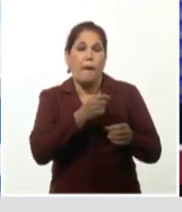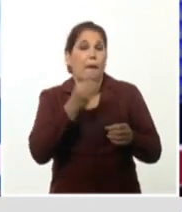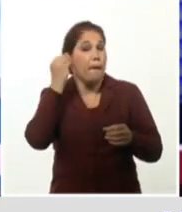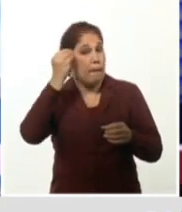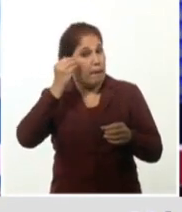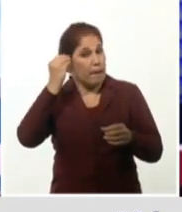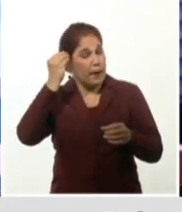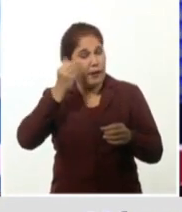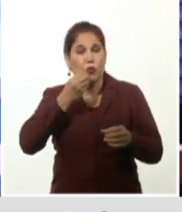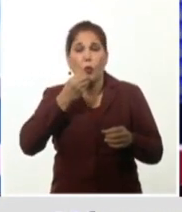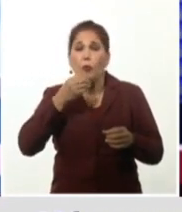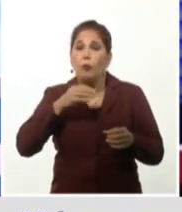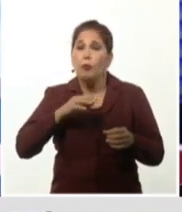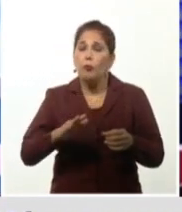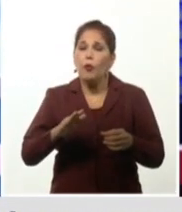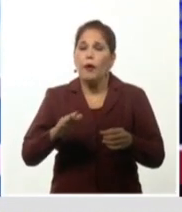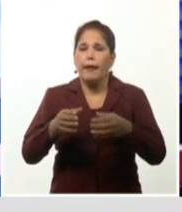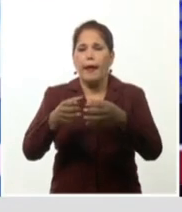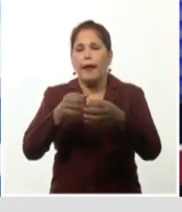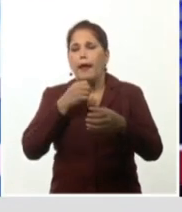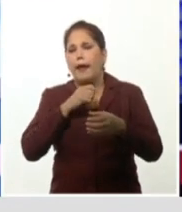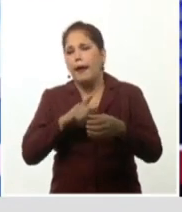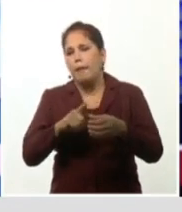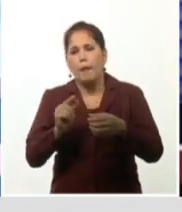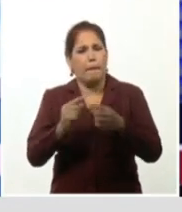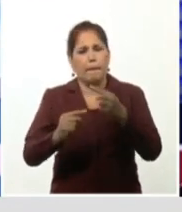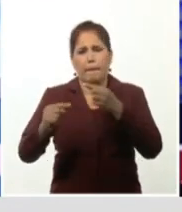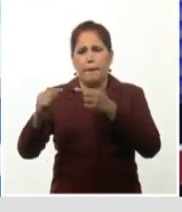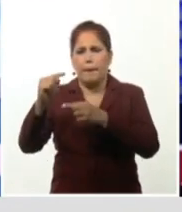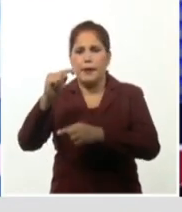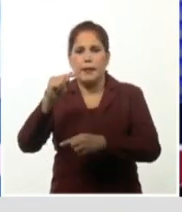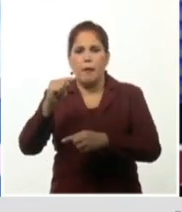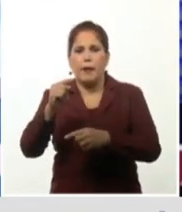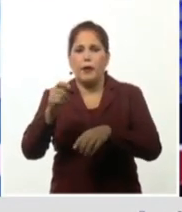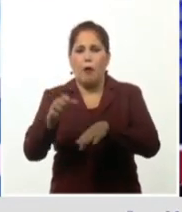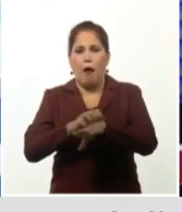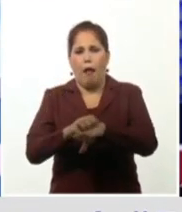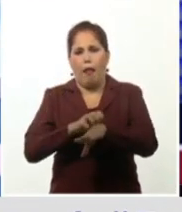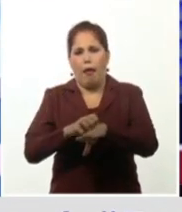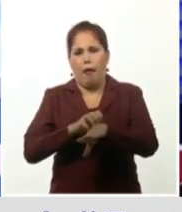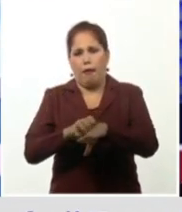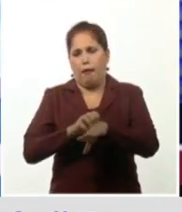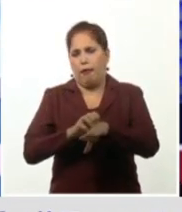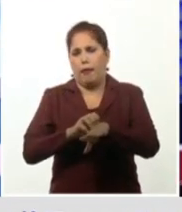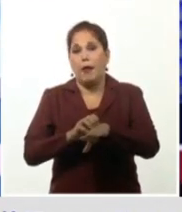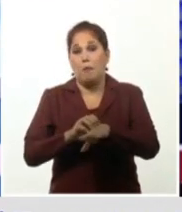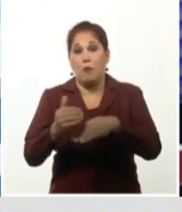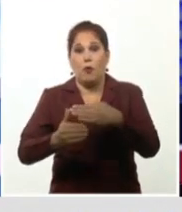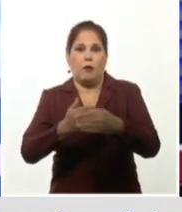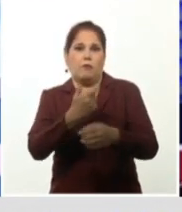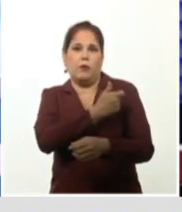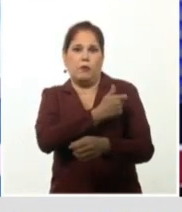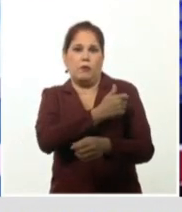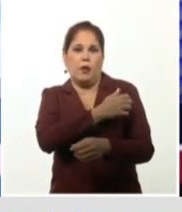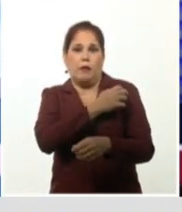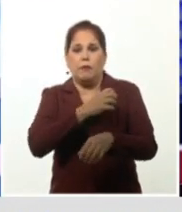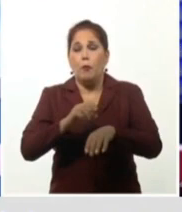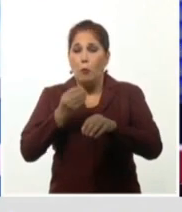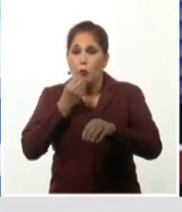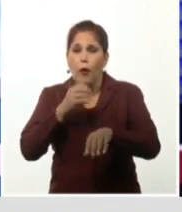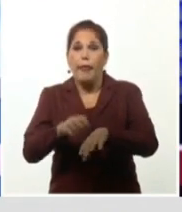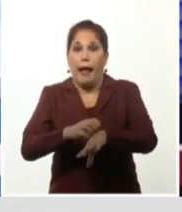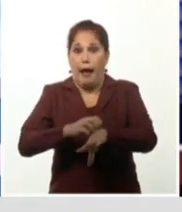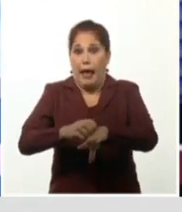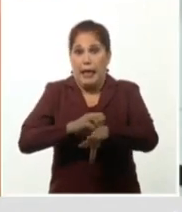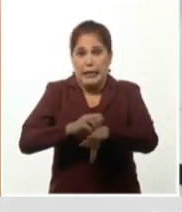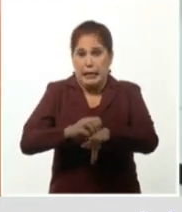frecuencia muy baja son eventos relacionados fundamentalmente a eventos alérgicos graves asociados al proceso de vacunación. Esto